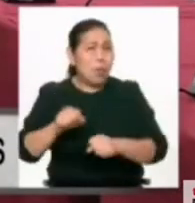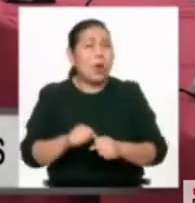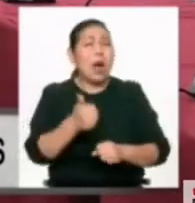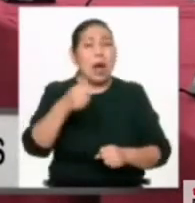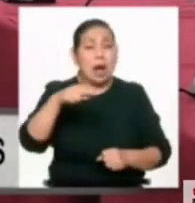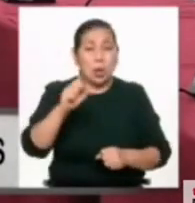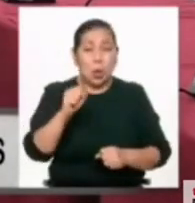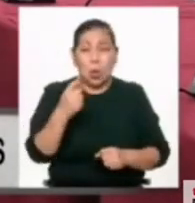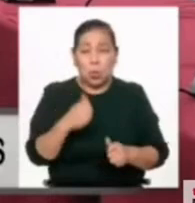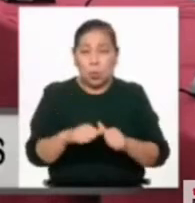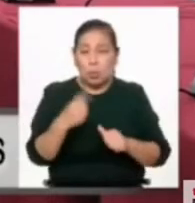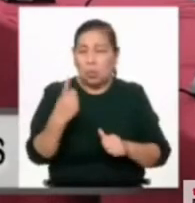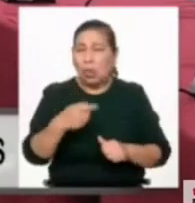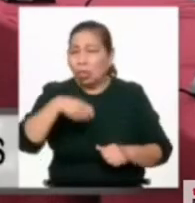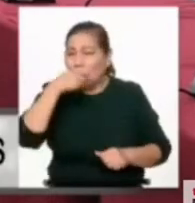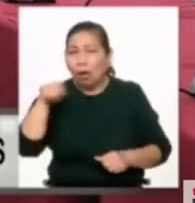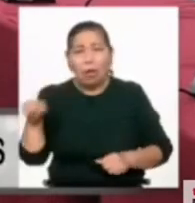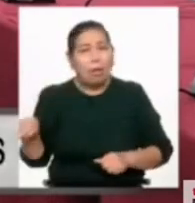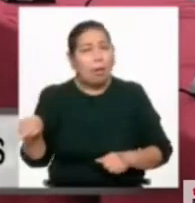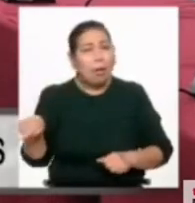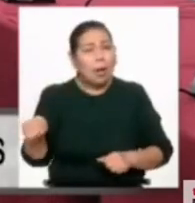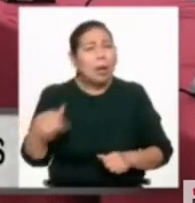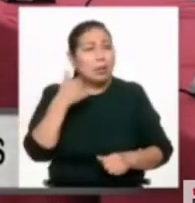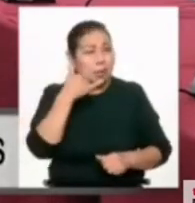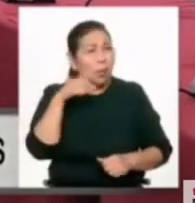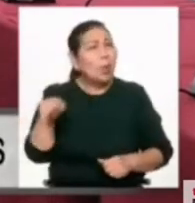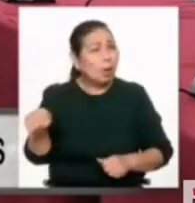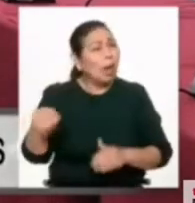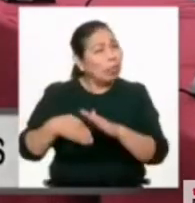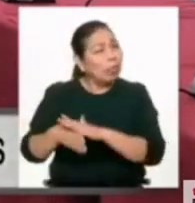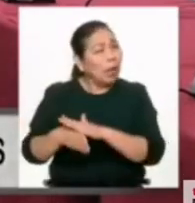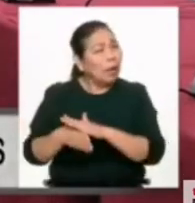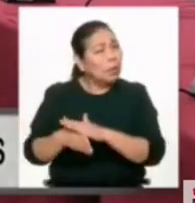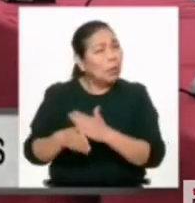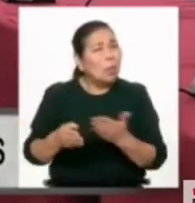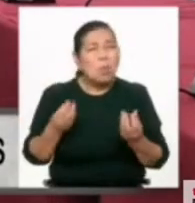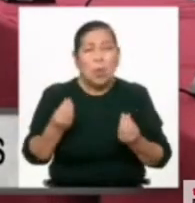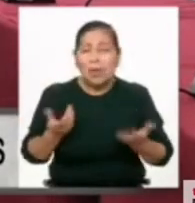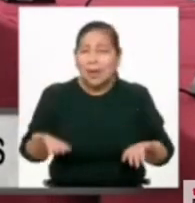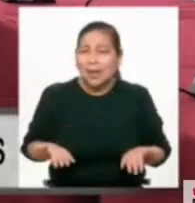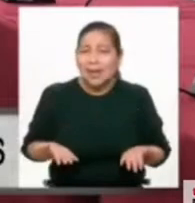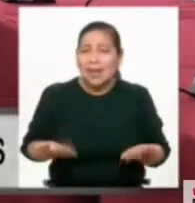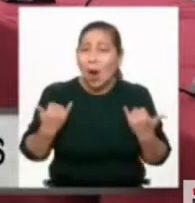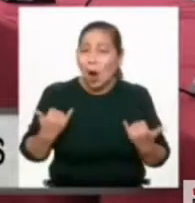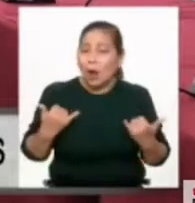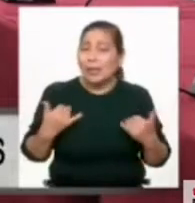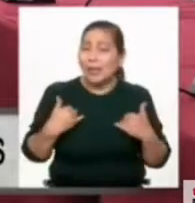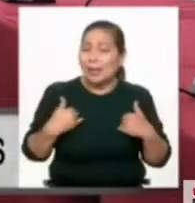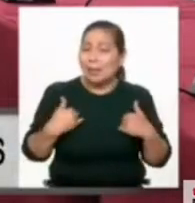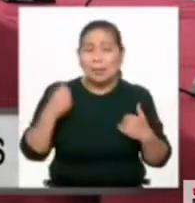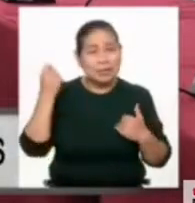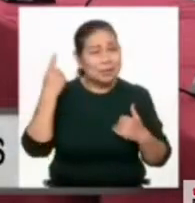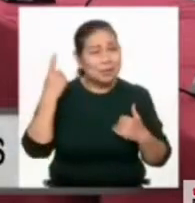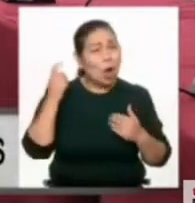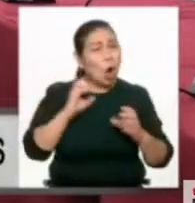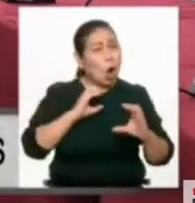Ancón 1, en donde se encontró drogas y hasta celulares en manos de internos. Por otro lado, hoy tenemos entendido que